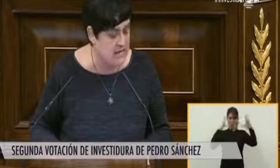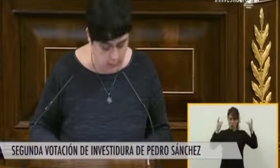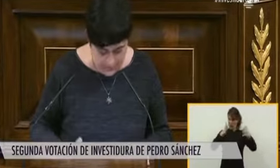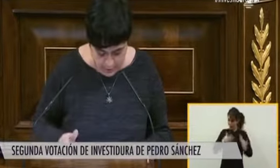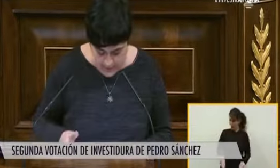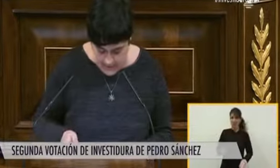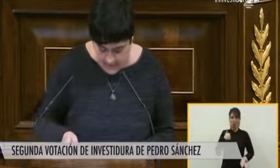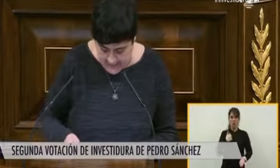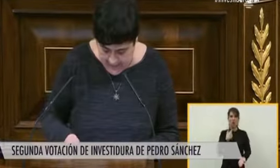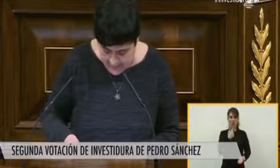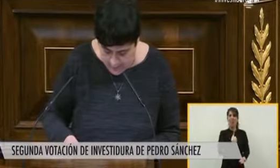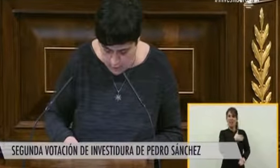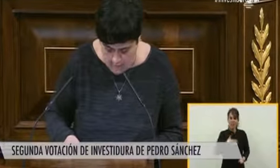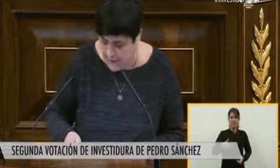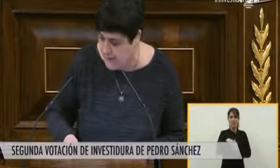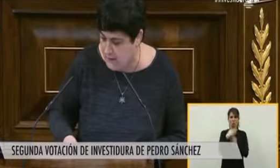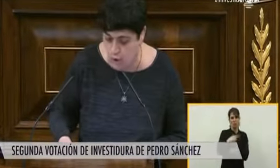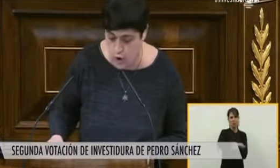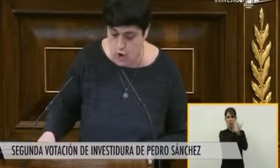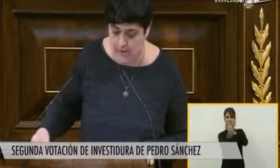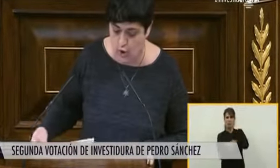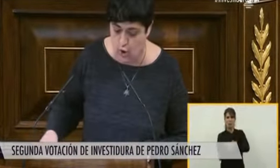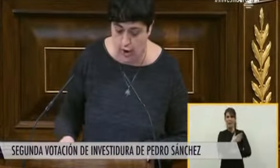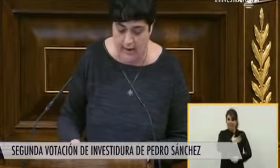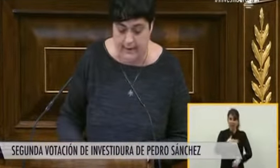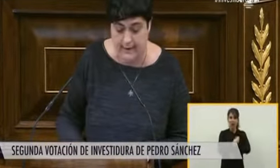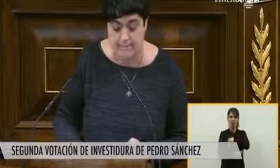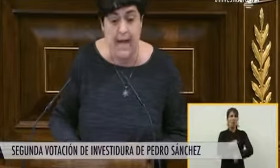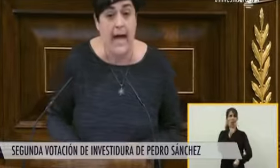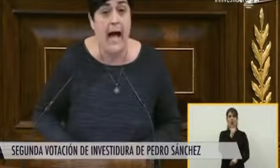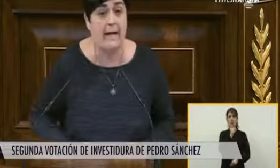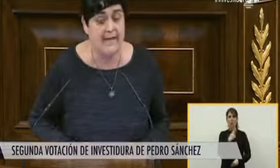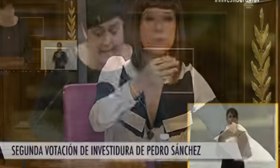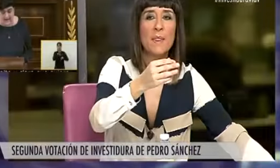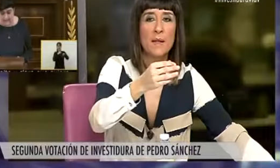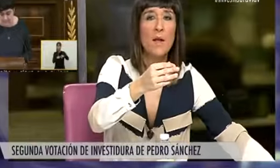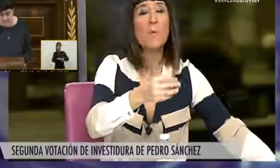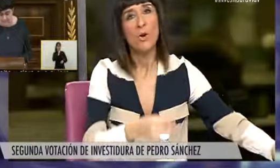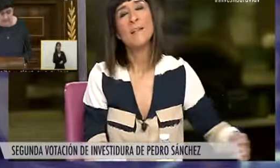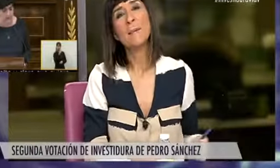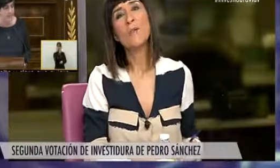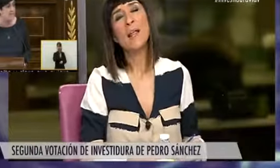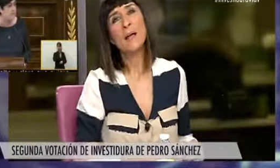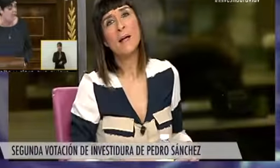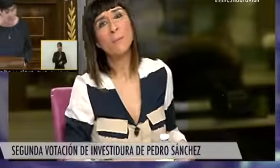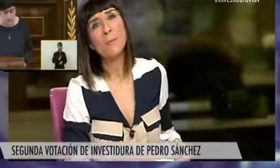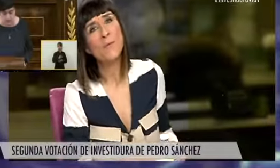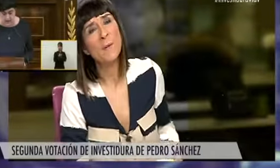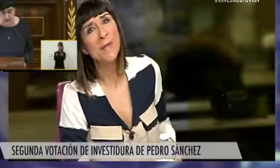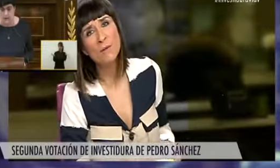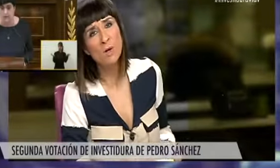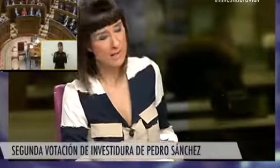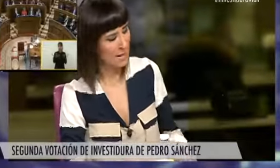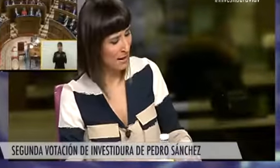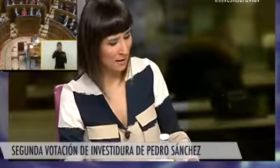revertir la situación y que quiere hacerlo decidiendo sobre todo lo que le afecta. ante este clamor. Bueno, la intervención de la portavoz